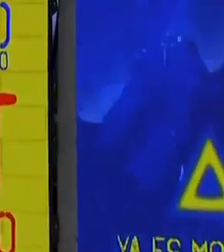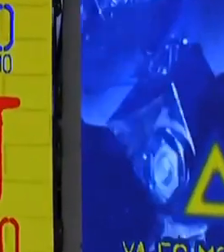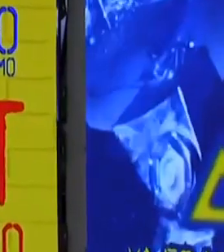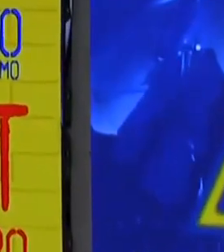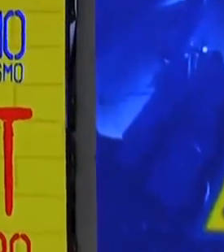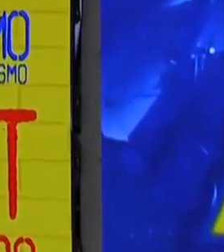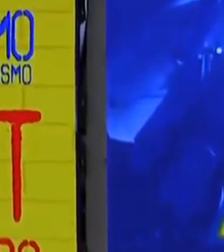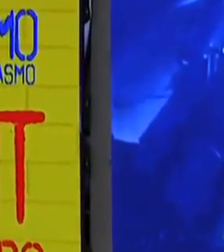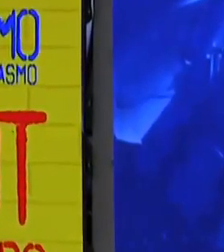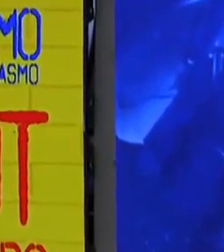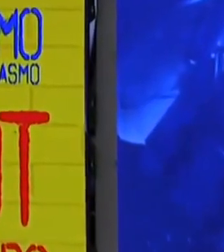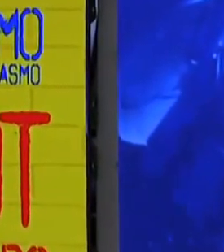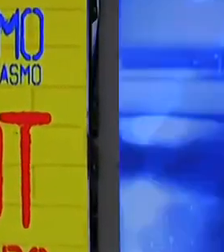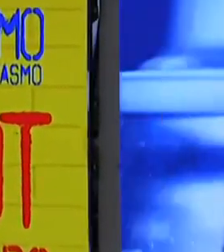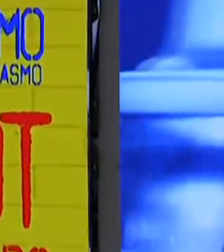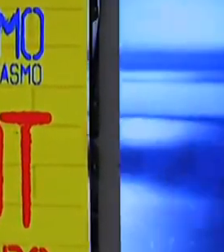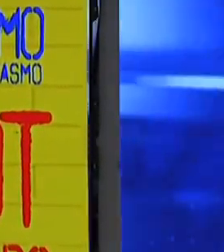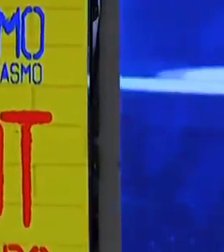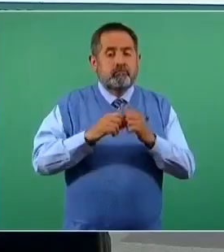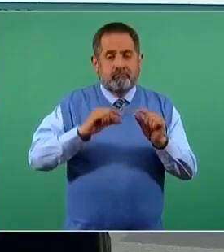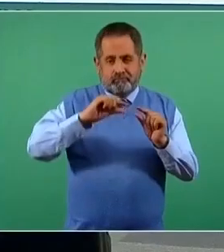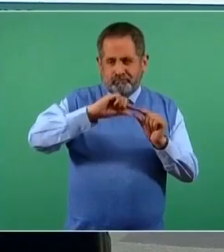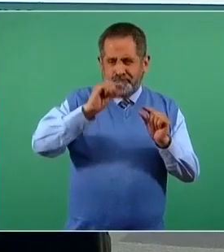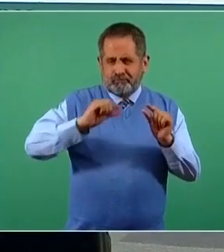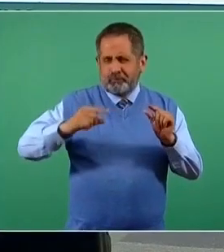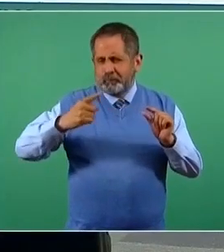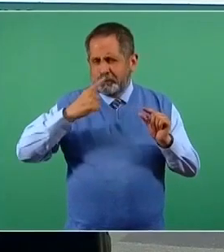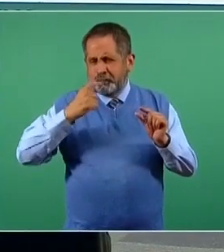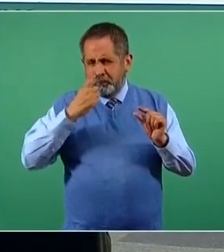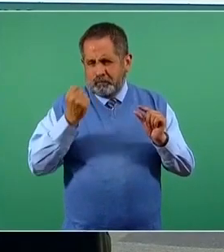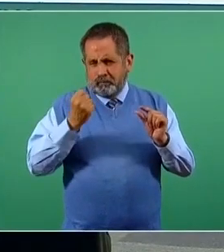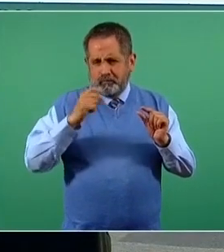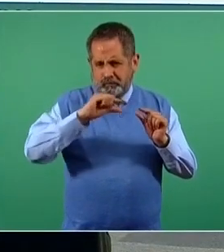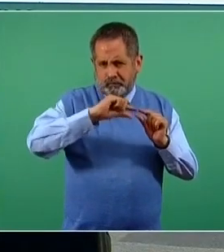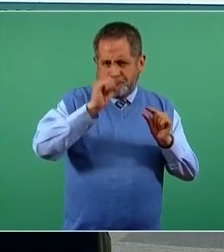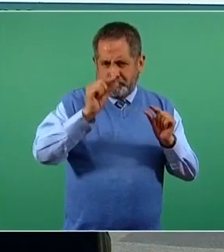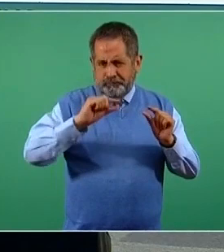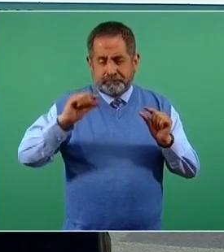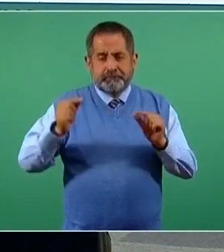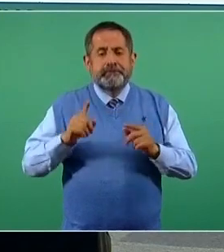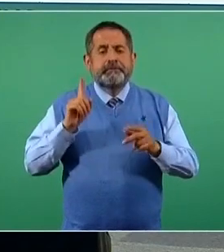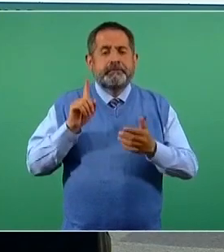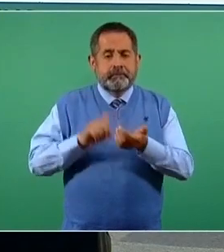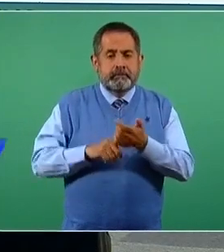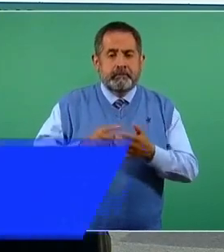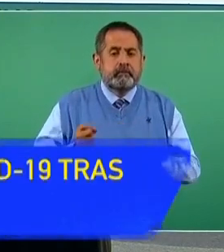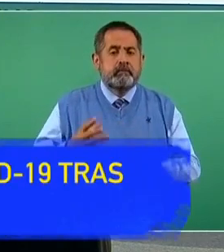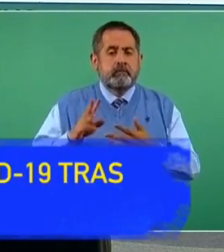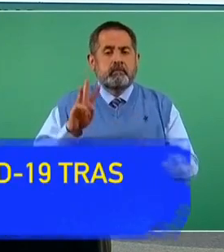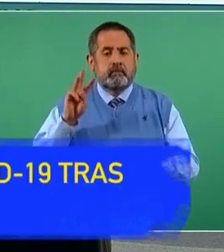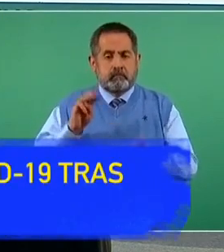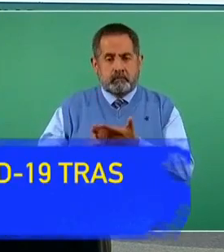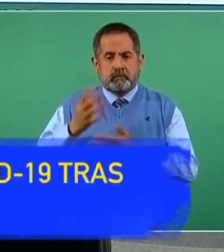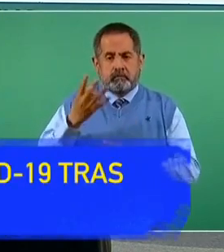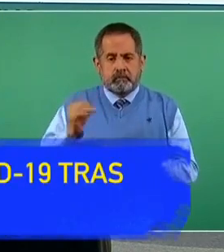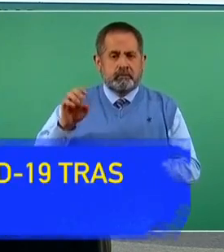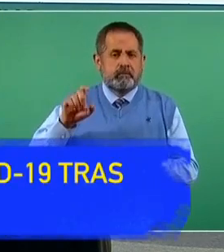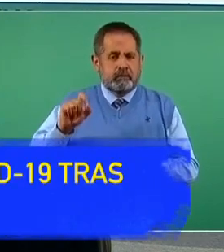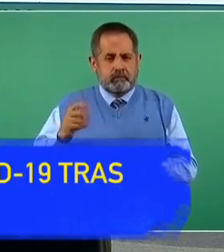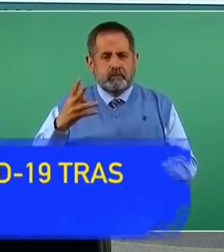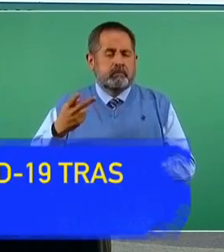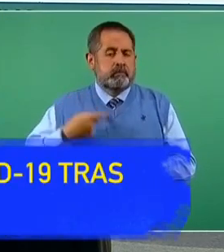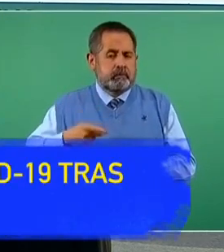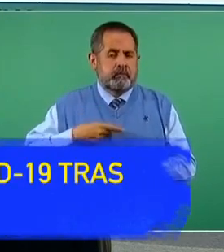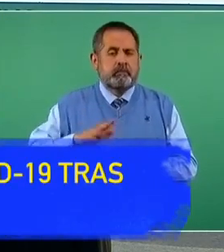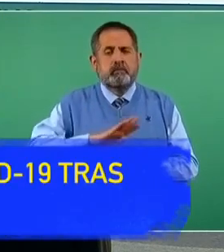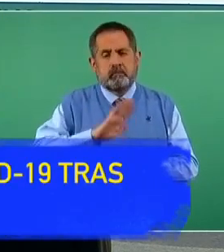picos más importantes mientras tanto ya más información la secretaría de salud federal reportó un ajuste de casos confirmados y de funciones